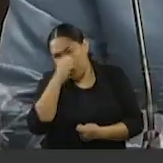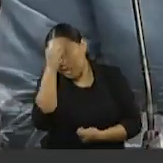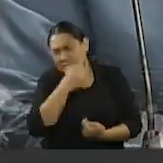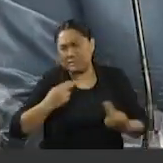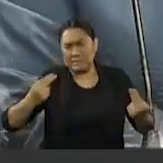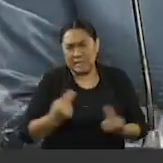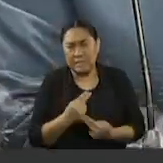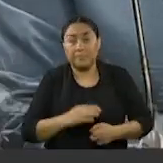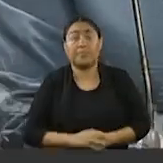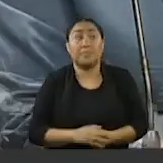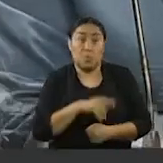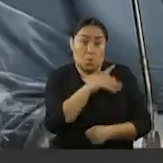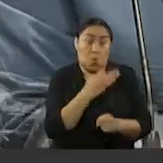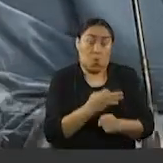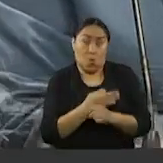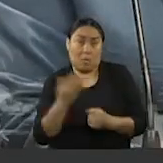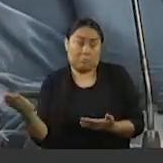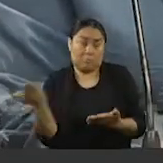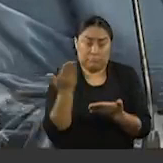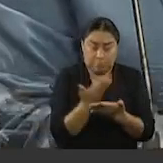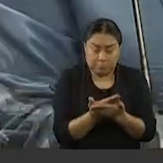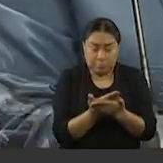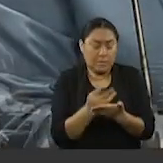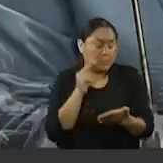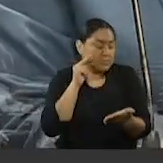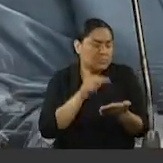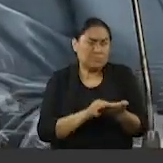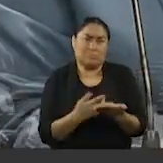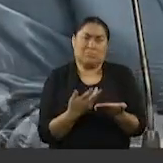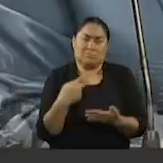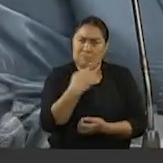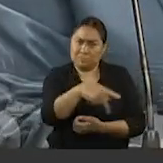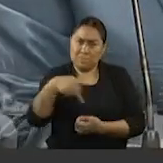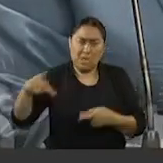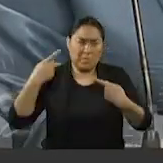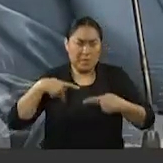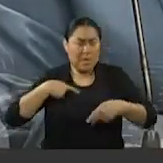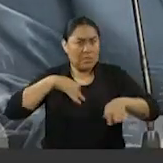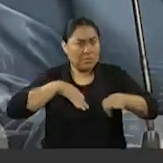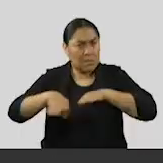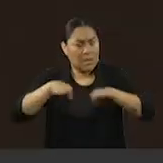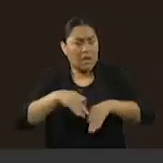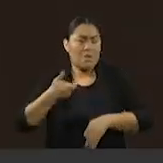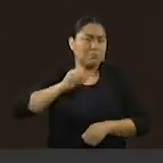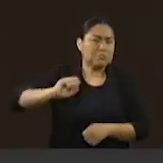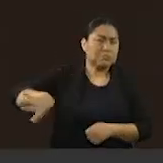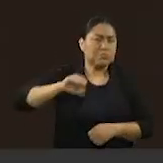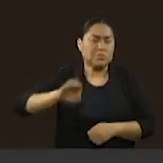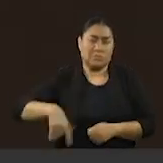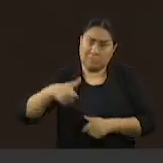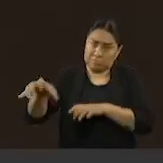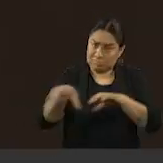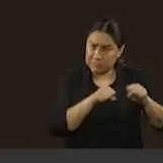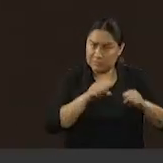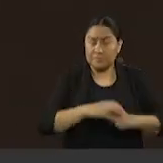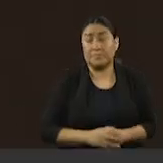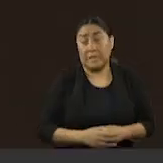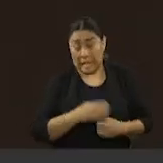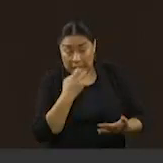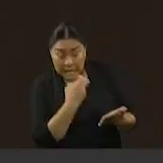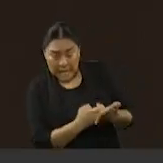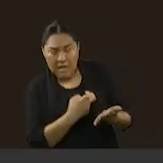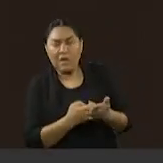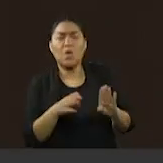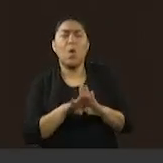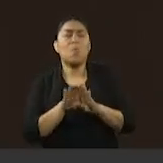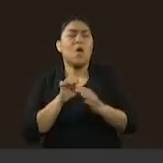Hoy presentan un dictamen que va por el dinero que las y los trabajadores han ahorrado para su retiro. Porque es un engaño, porque